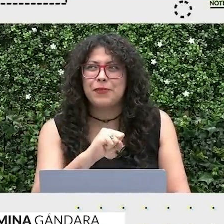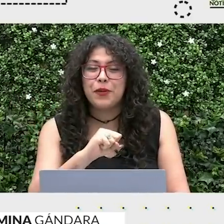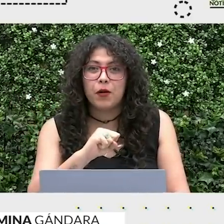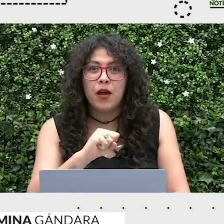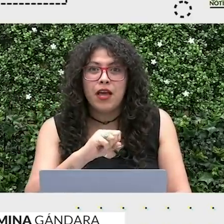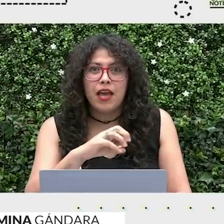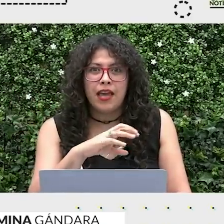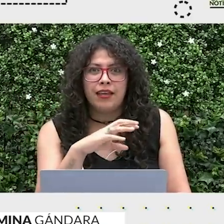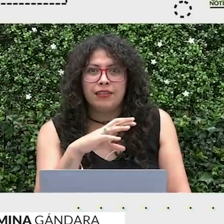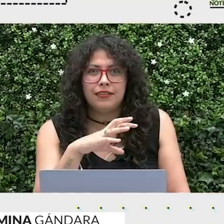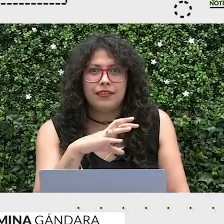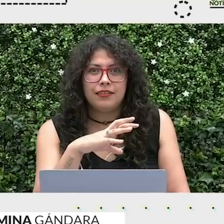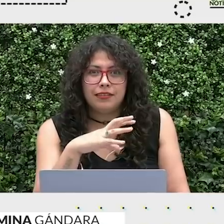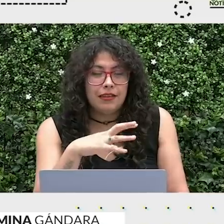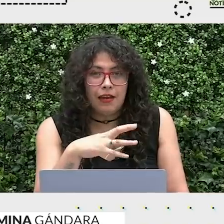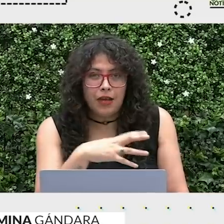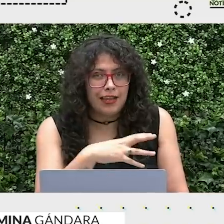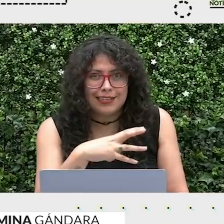con Serfín, pero